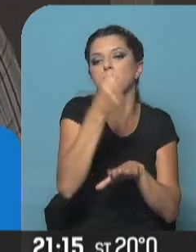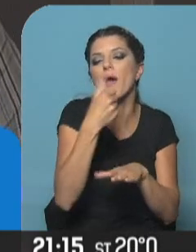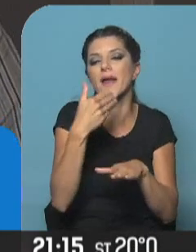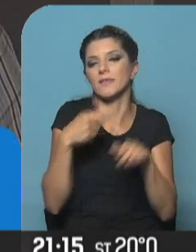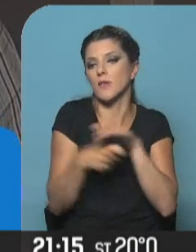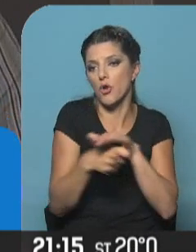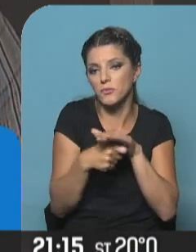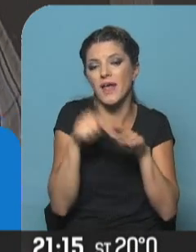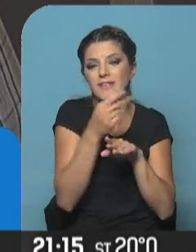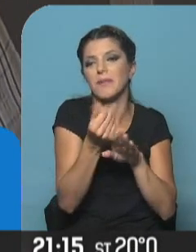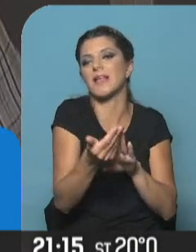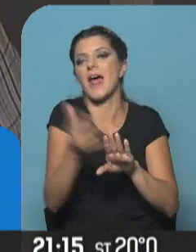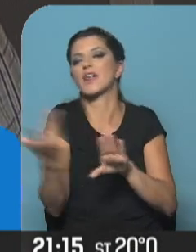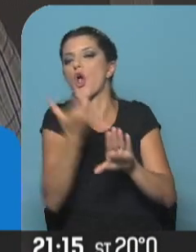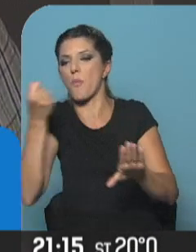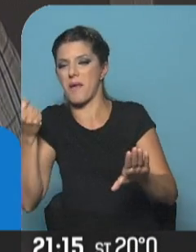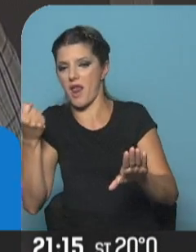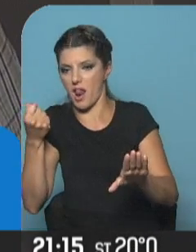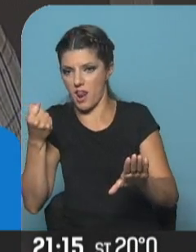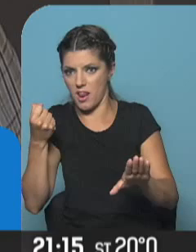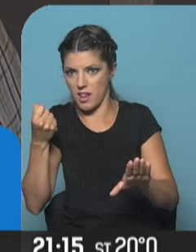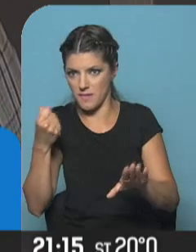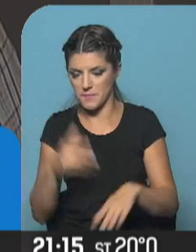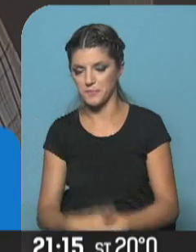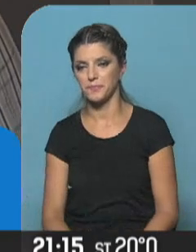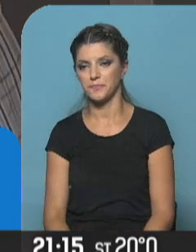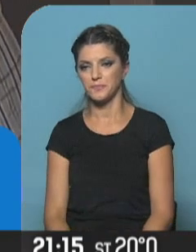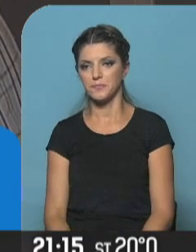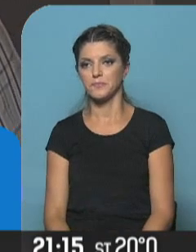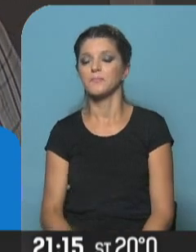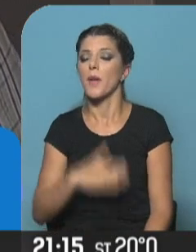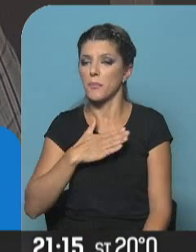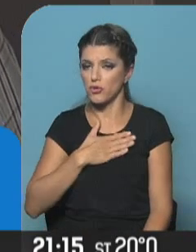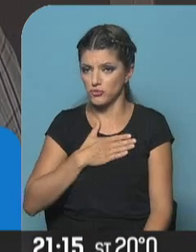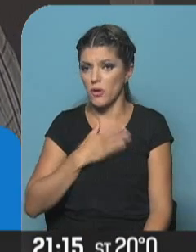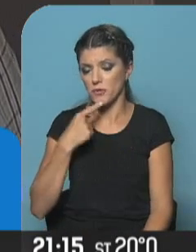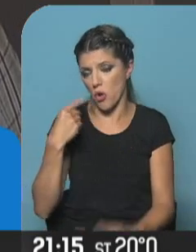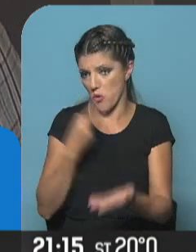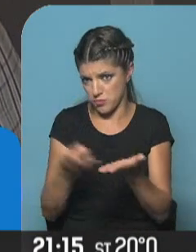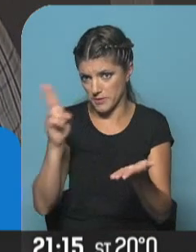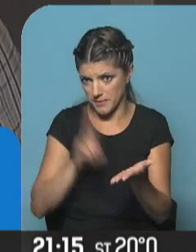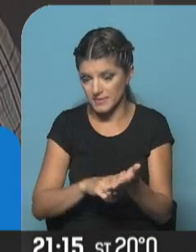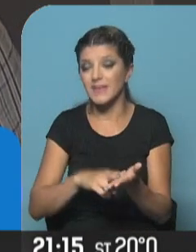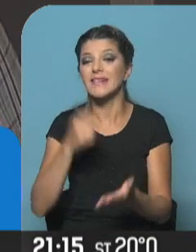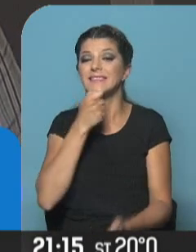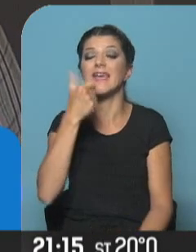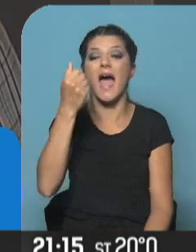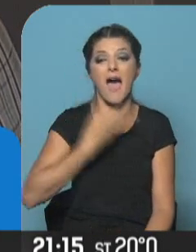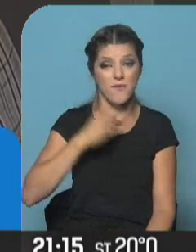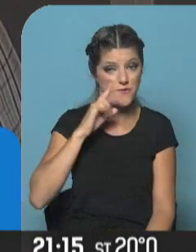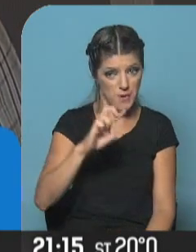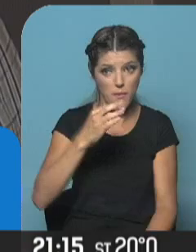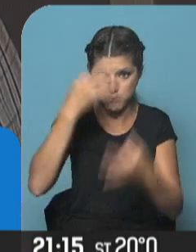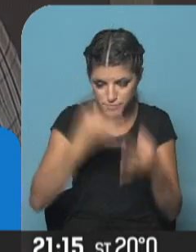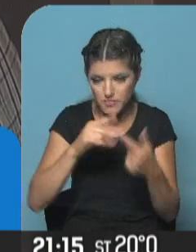más eficaz. Pero yo les vuelvo a decir, con una justicia decidida, con una FIP decidida y con una unidad de información